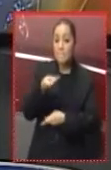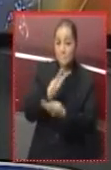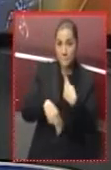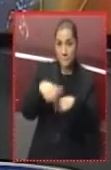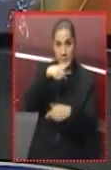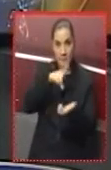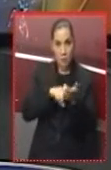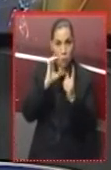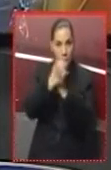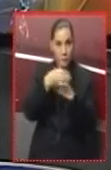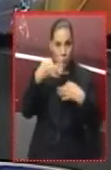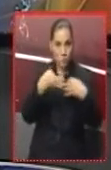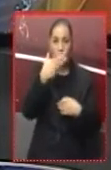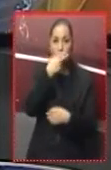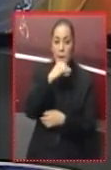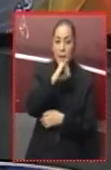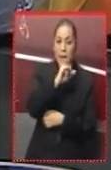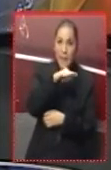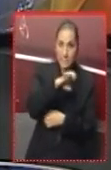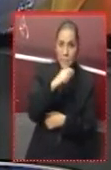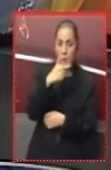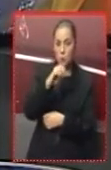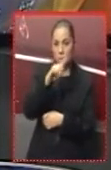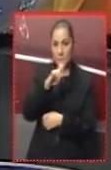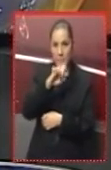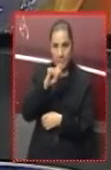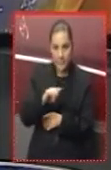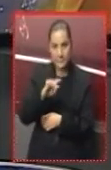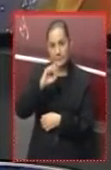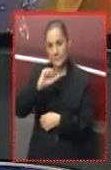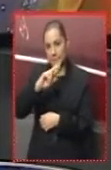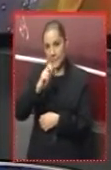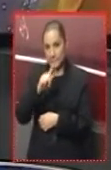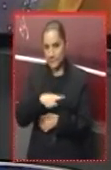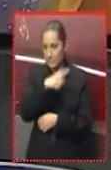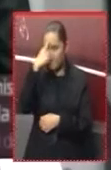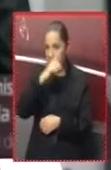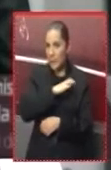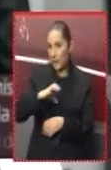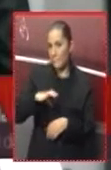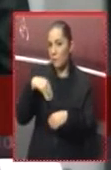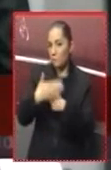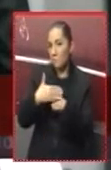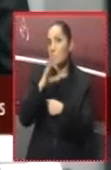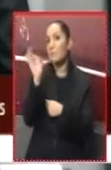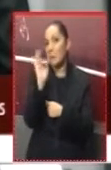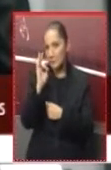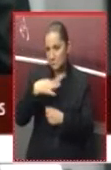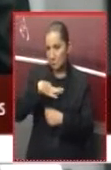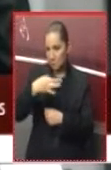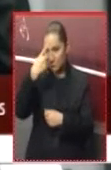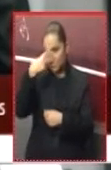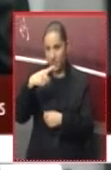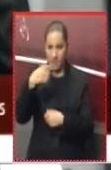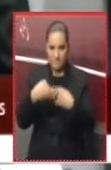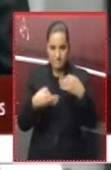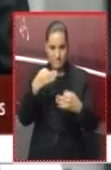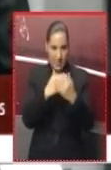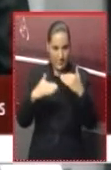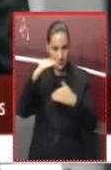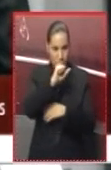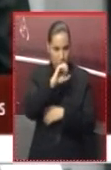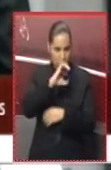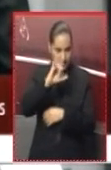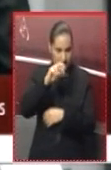González Sánchez, candidato para ocupar el cargo de ministro de la Suprema Corte de Justicia de la Nación. El compareciente dijo que en materia de derechos humanos